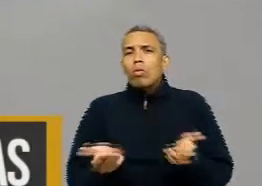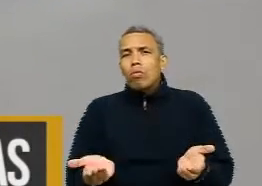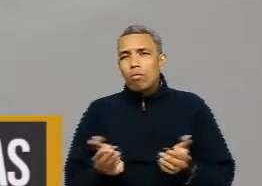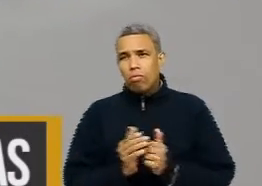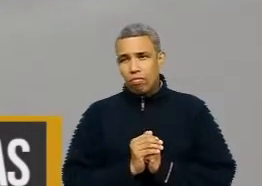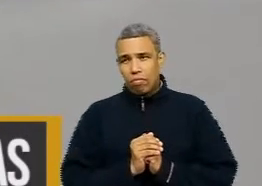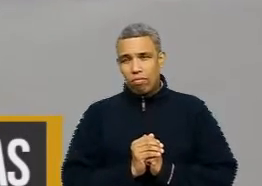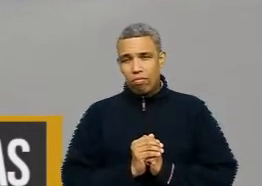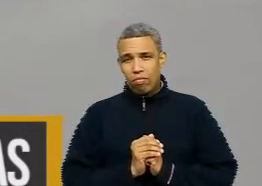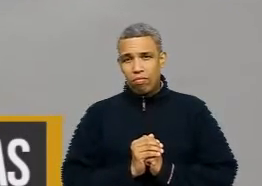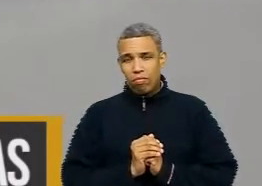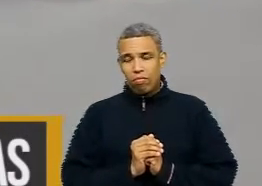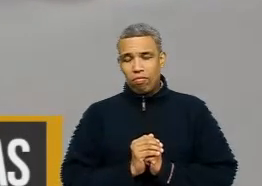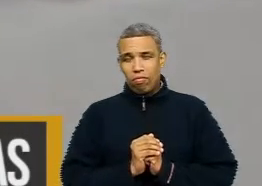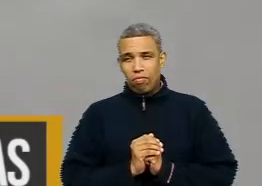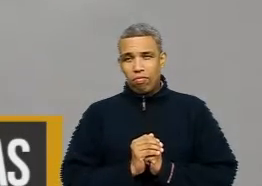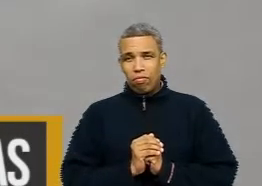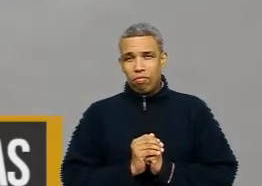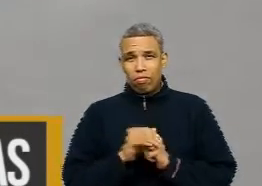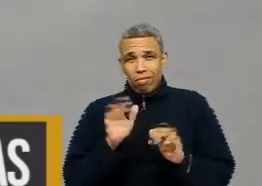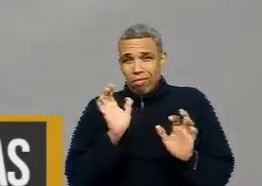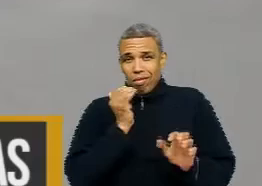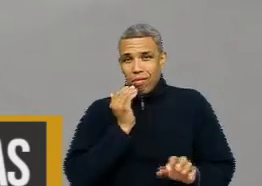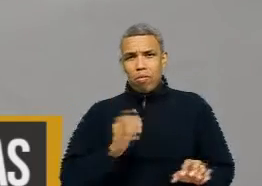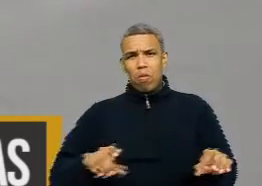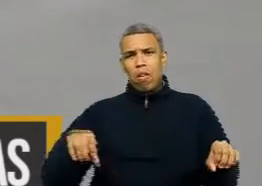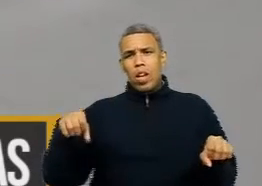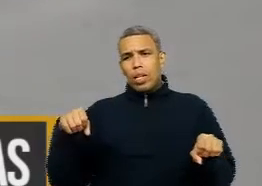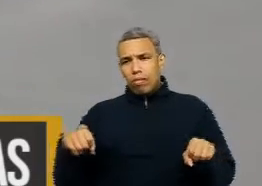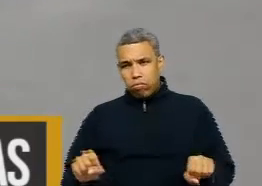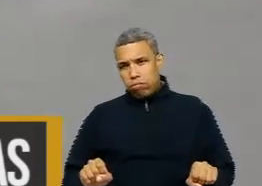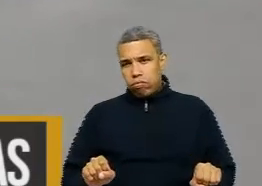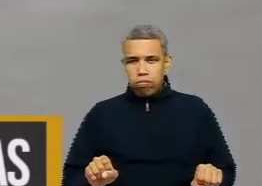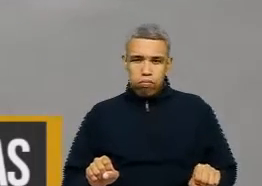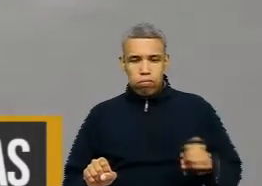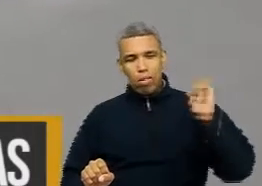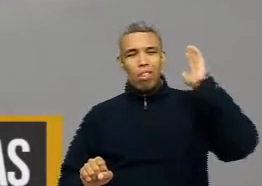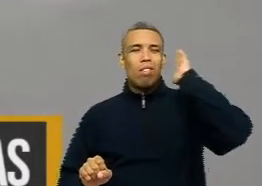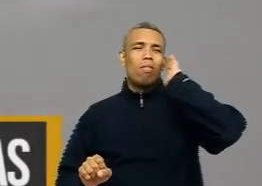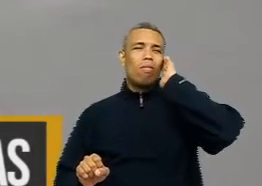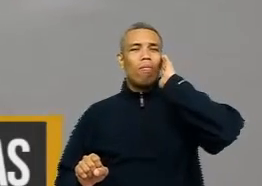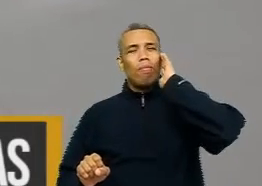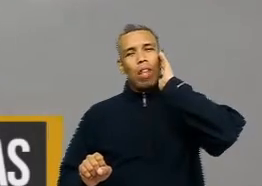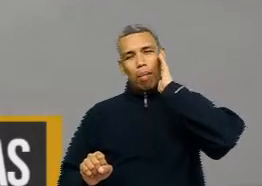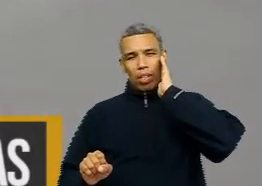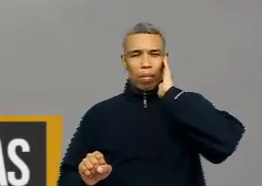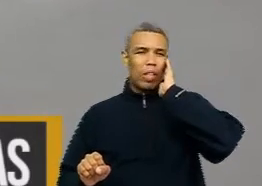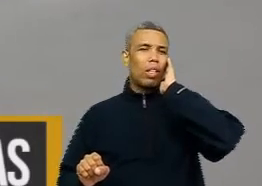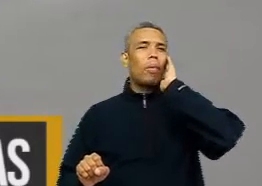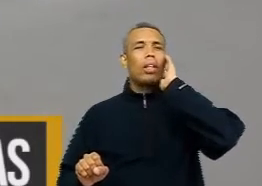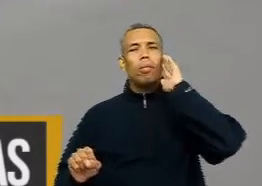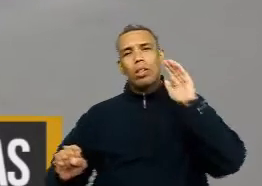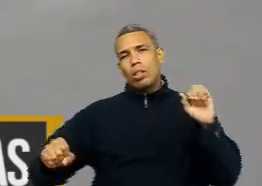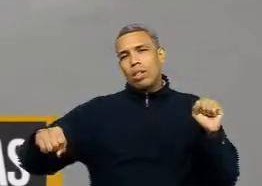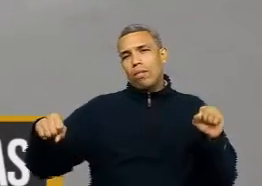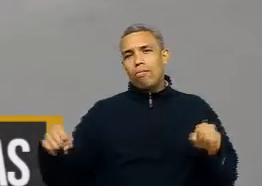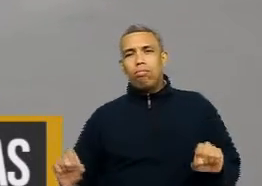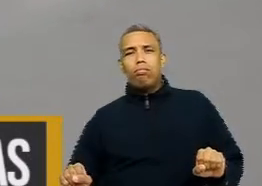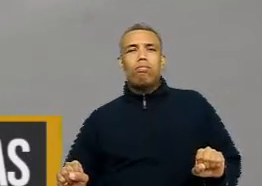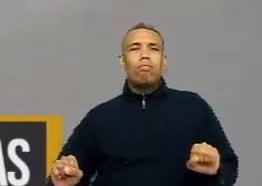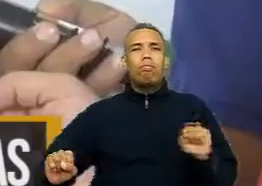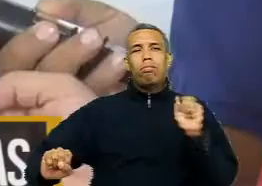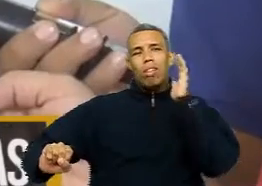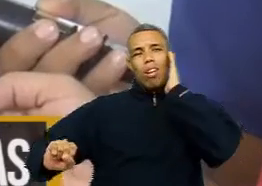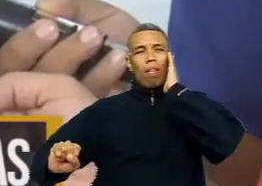algo atípico, que va conduciendo una motocicleta pero a la vez va hablando por celular. Estos delincuentes la ven